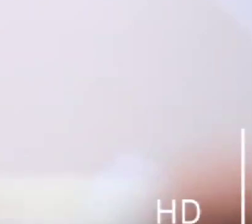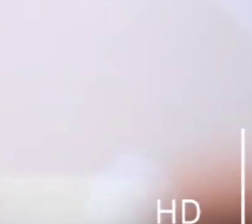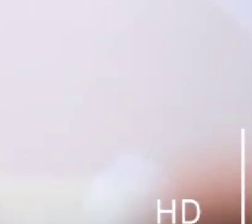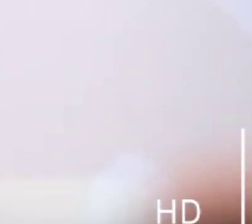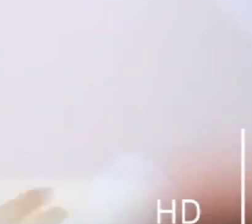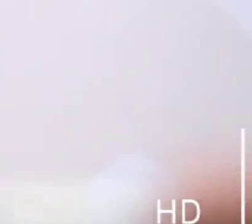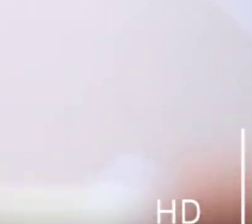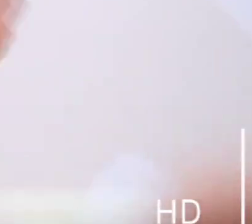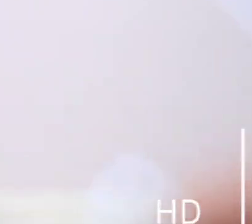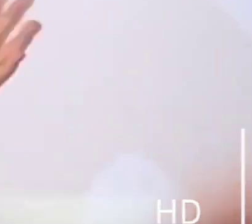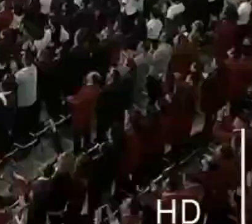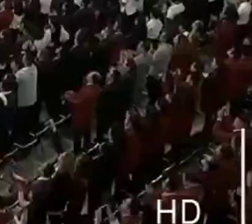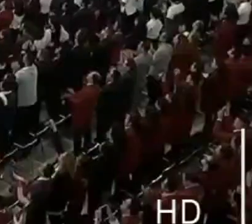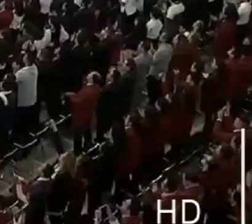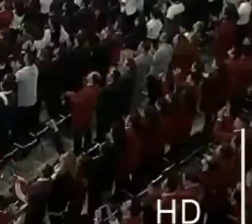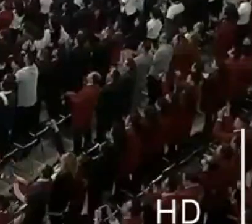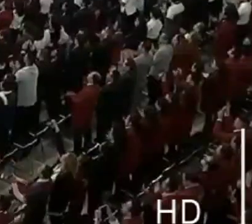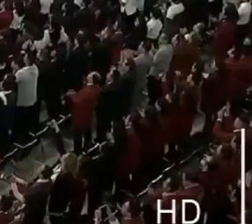Gutiérrez Müller.